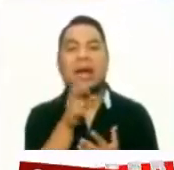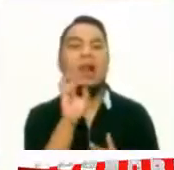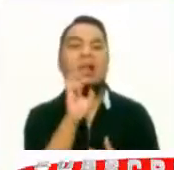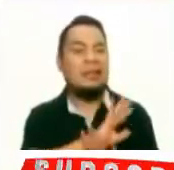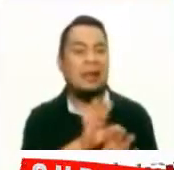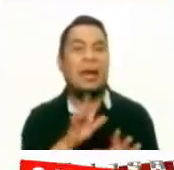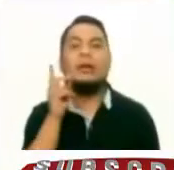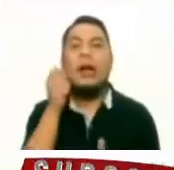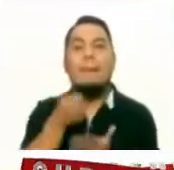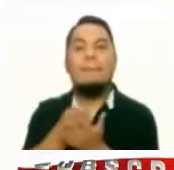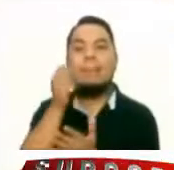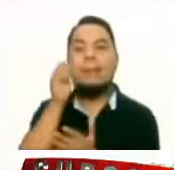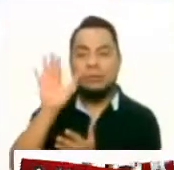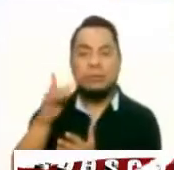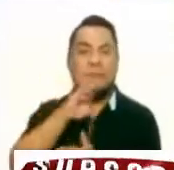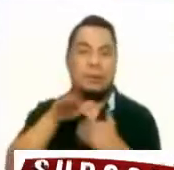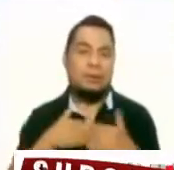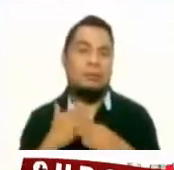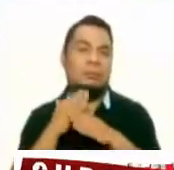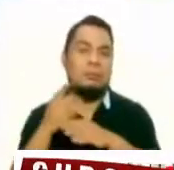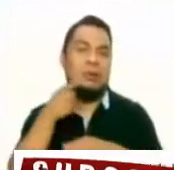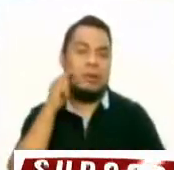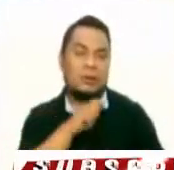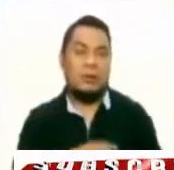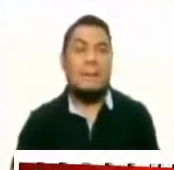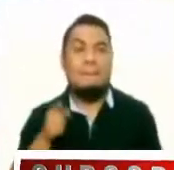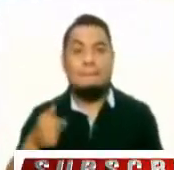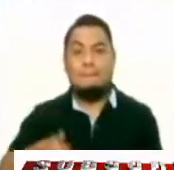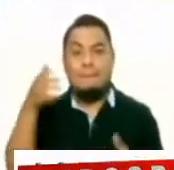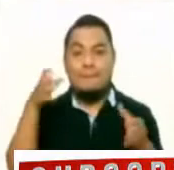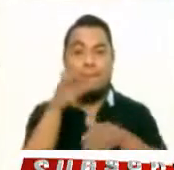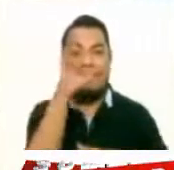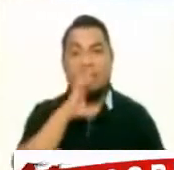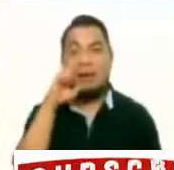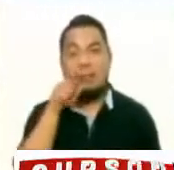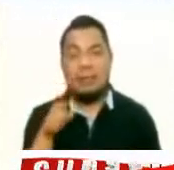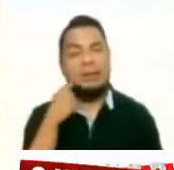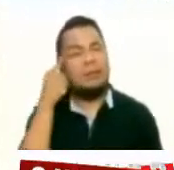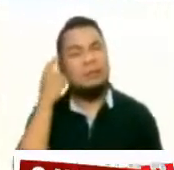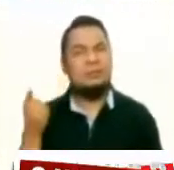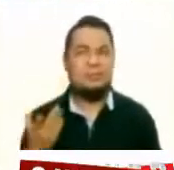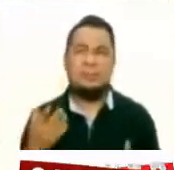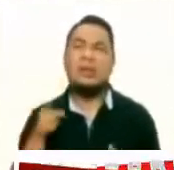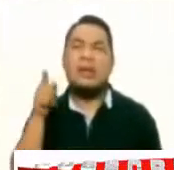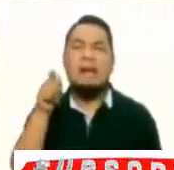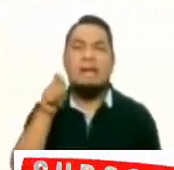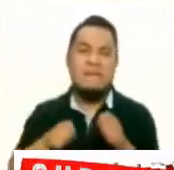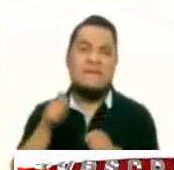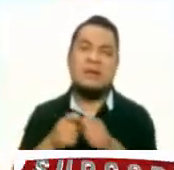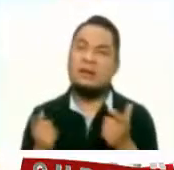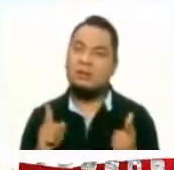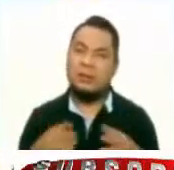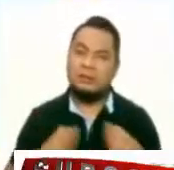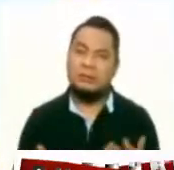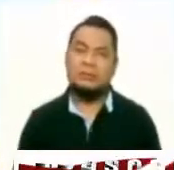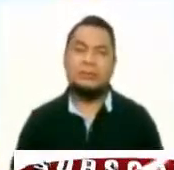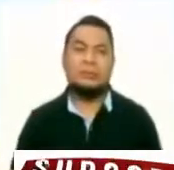para castigar su ofensiva en Ucrania. La presidenta de la Comisión Europea calificó el hecho como chantaje inaceptable.